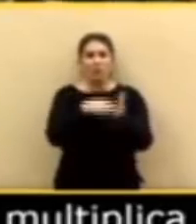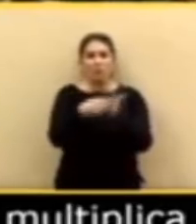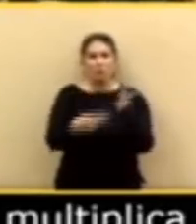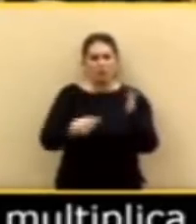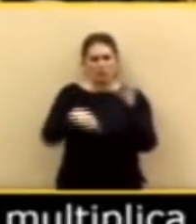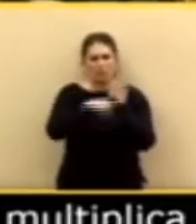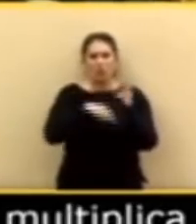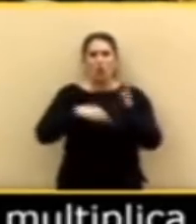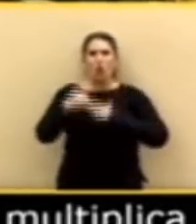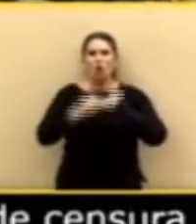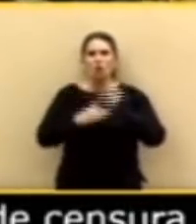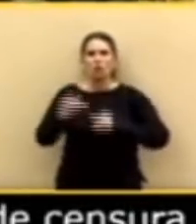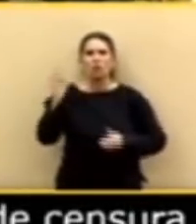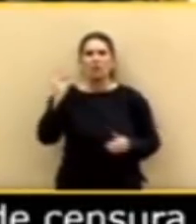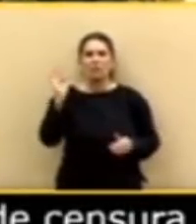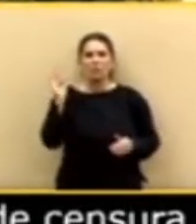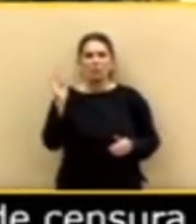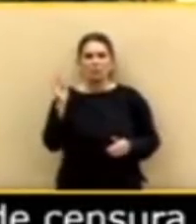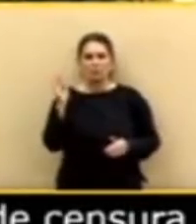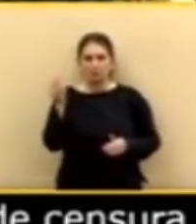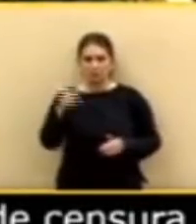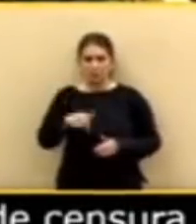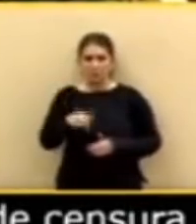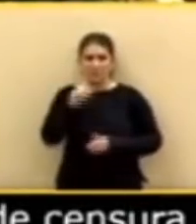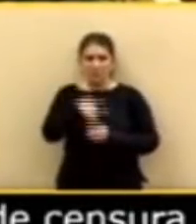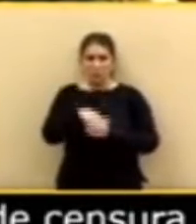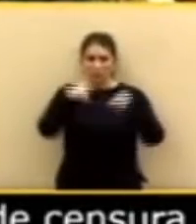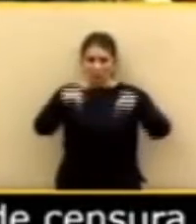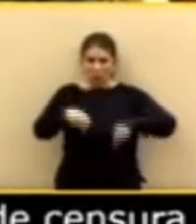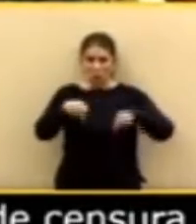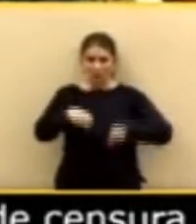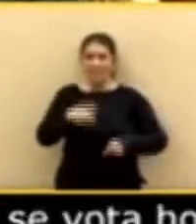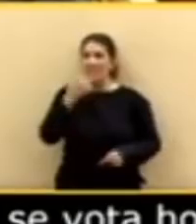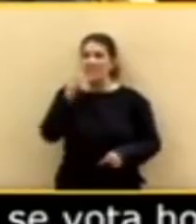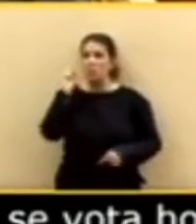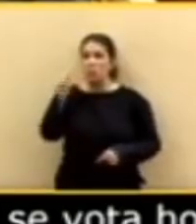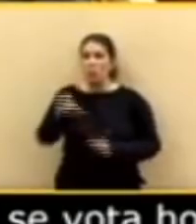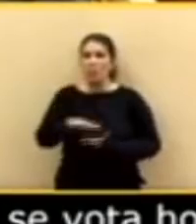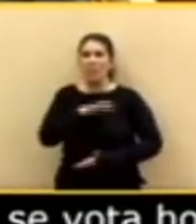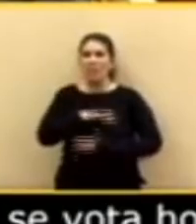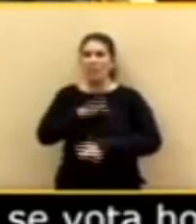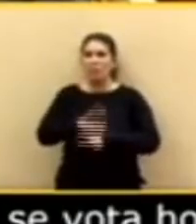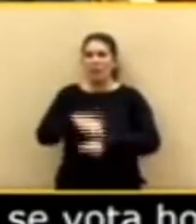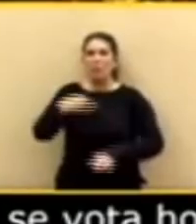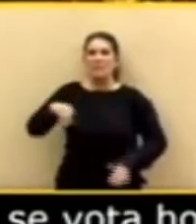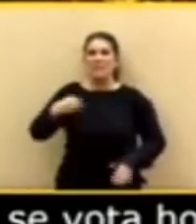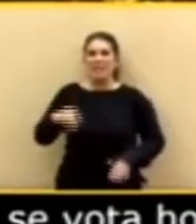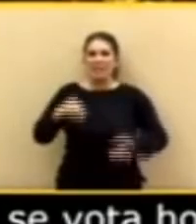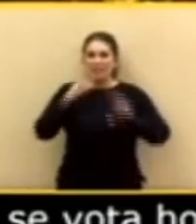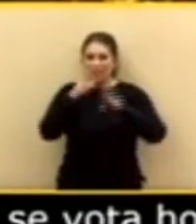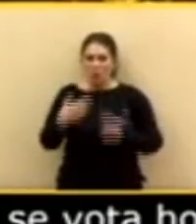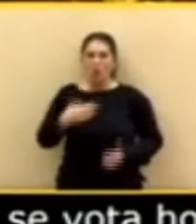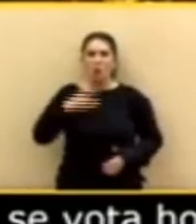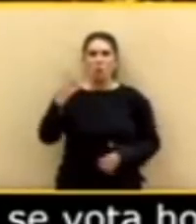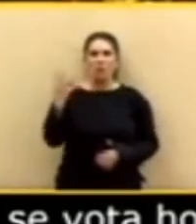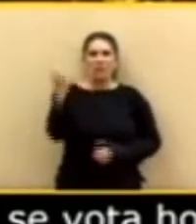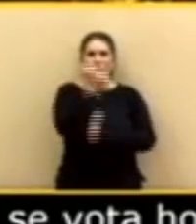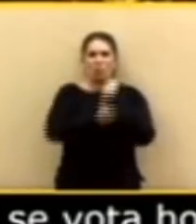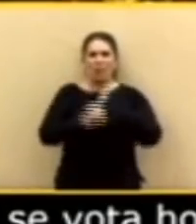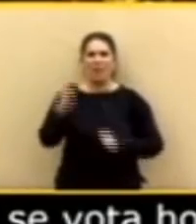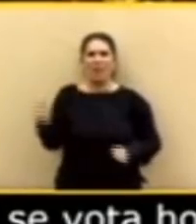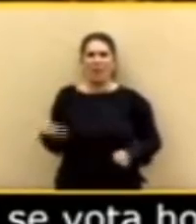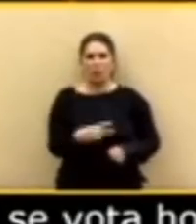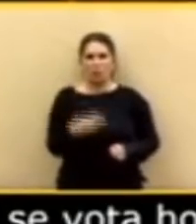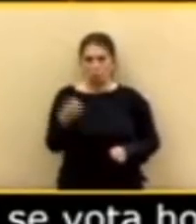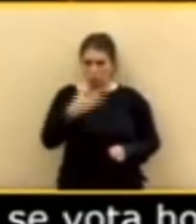de electorado, tiene en su seno, bueno, una cierta heterogeneidad todavía. Y